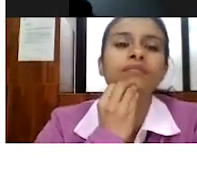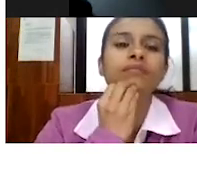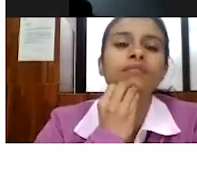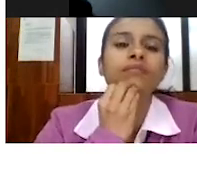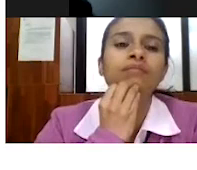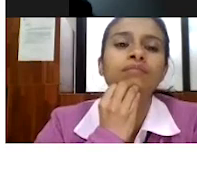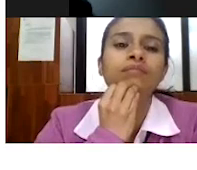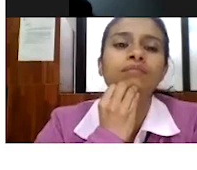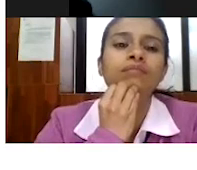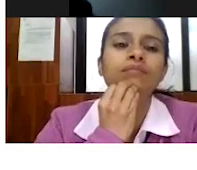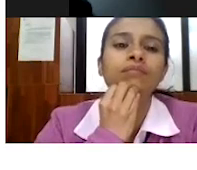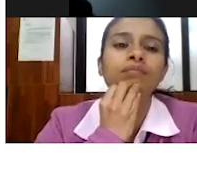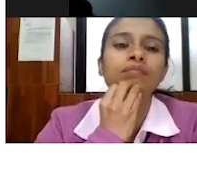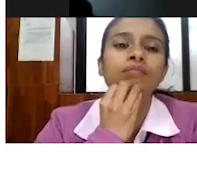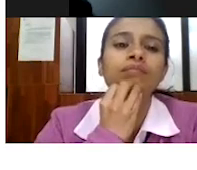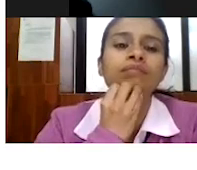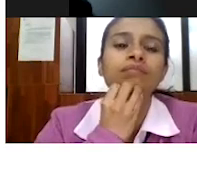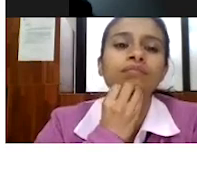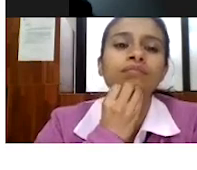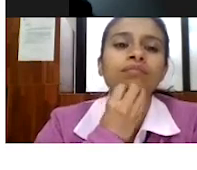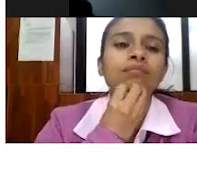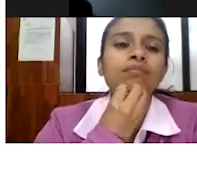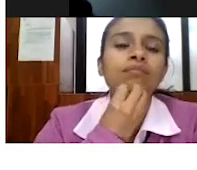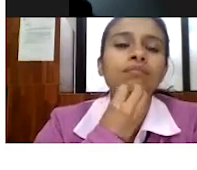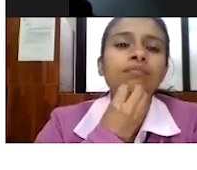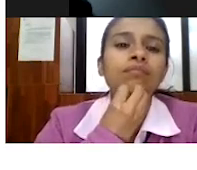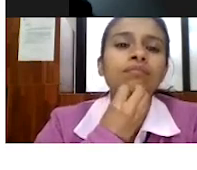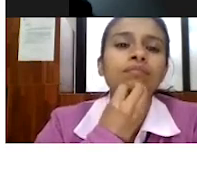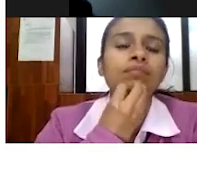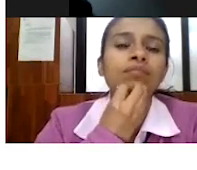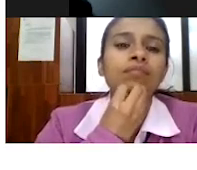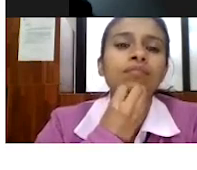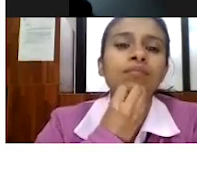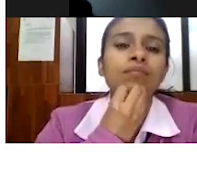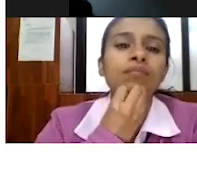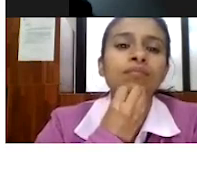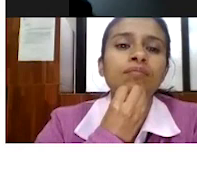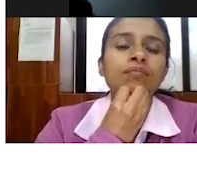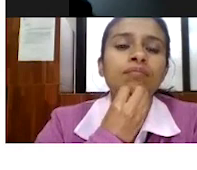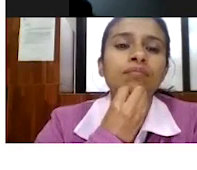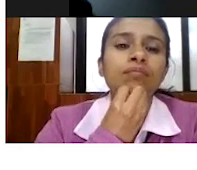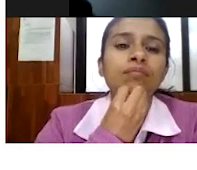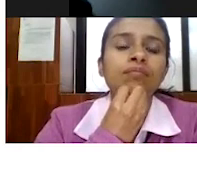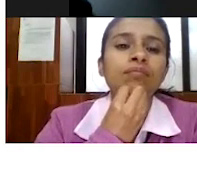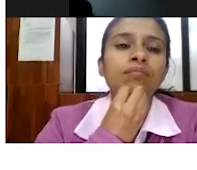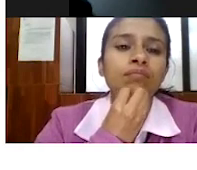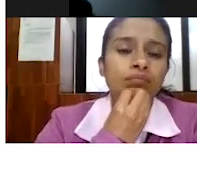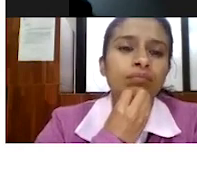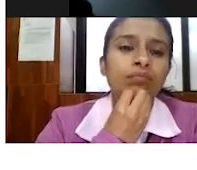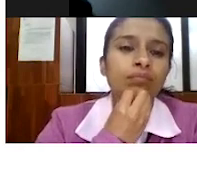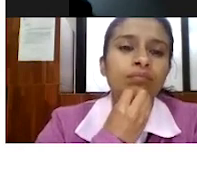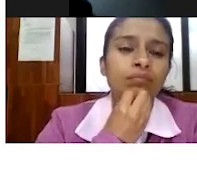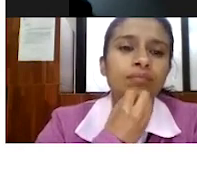hicimos, el primer acercamiento, la segunda evaluación y demás, todas estas cosas son las bases para poder actuar más a